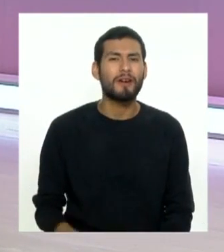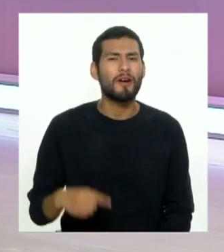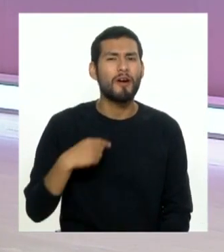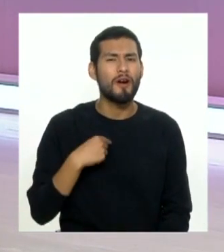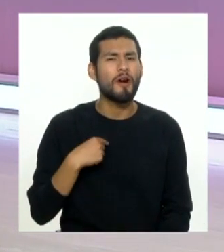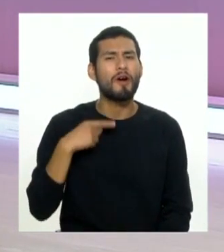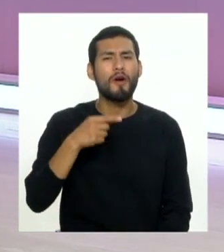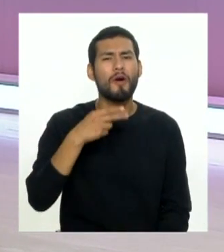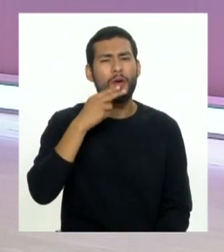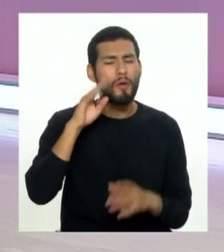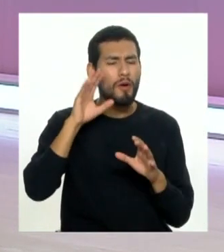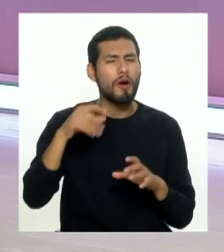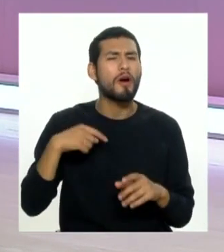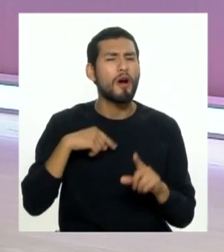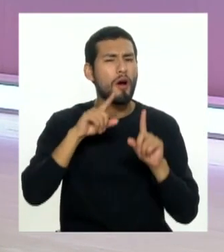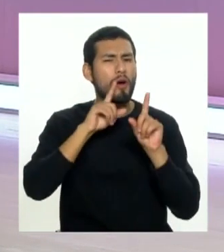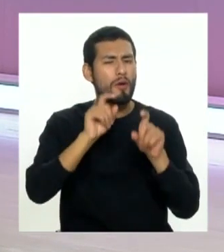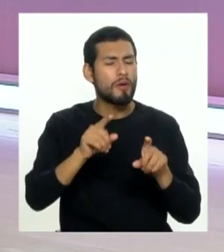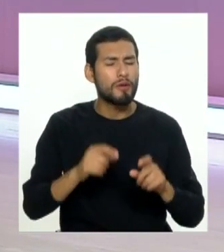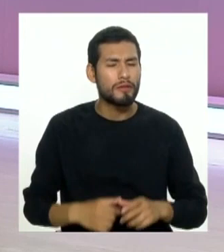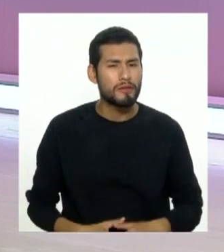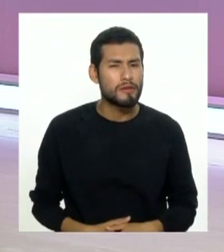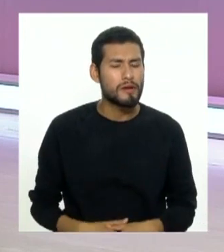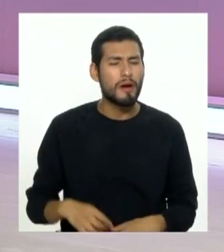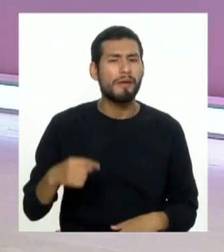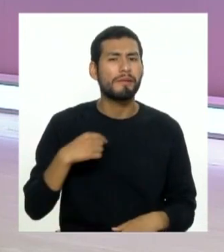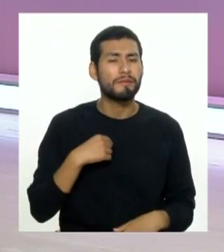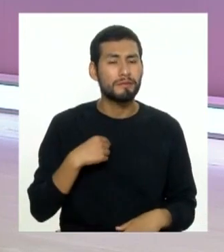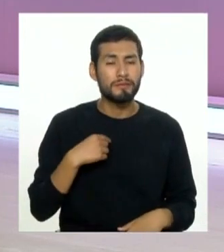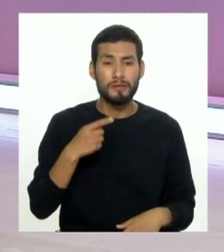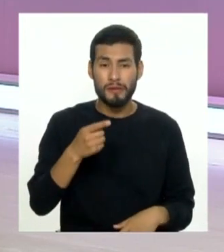Huánuco, quería hacer una consulta. Mi